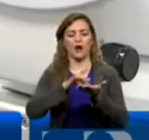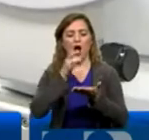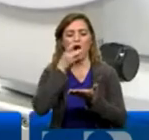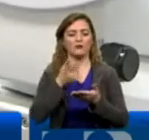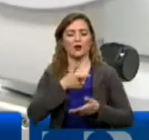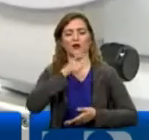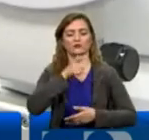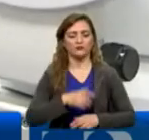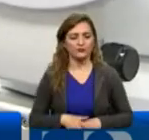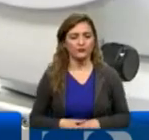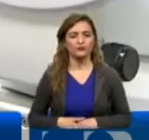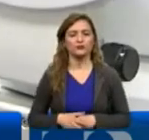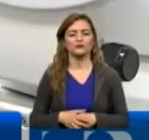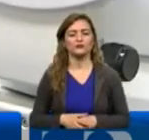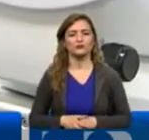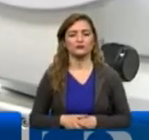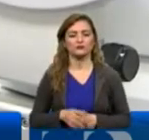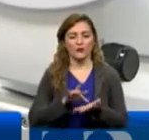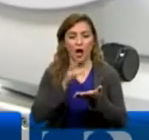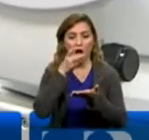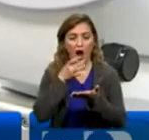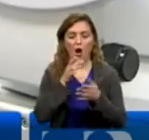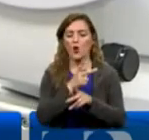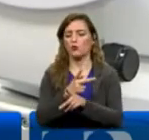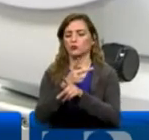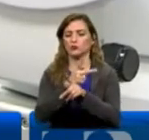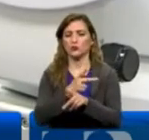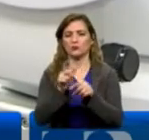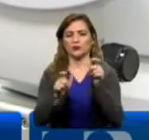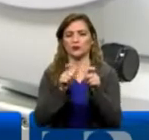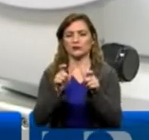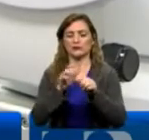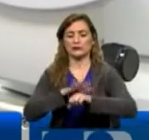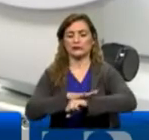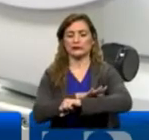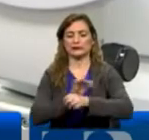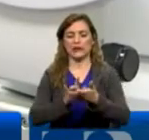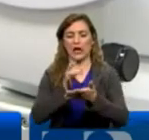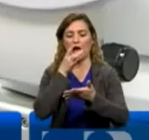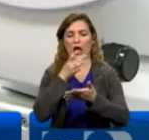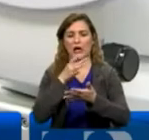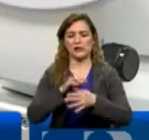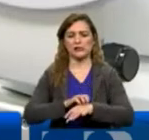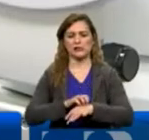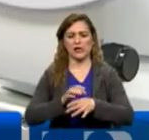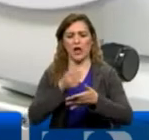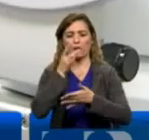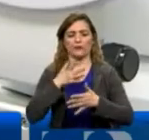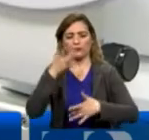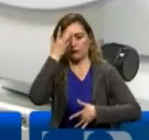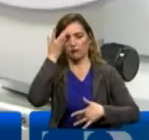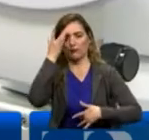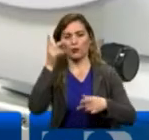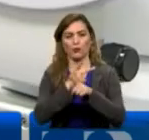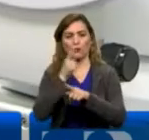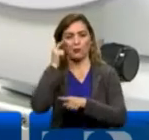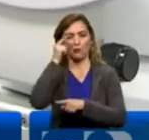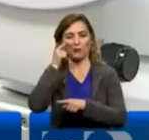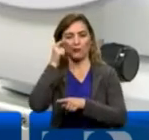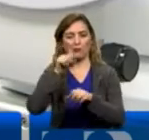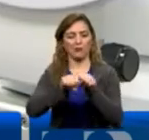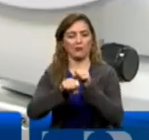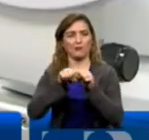el antiinflamatorio hay que tener mucho cuidado porque si una persona es sensible al antiinflamatorio, este puede provocar un glaucoma.